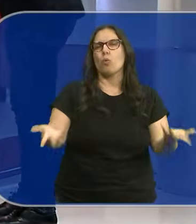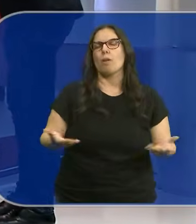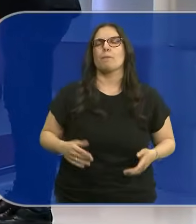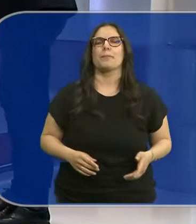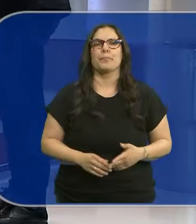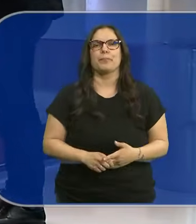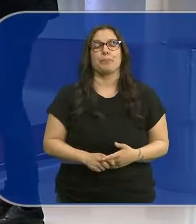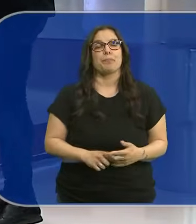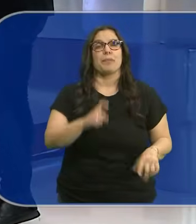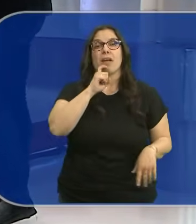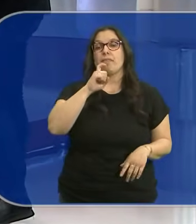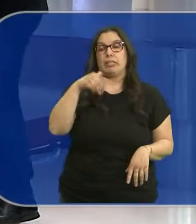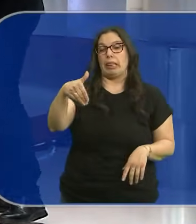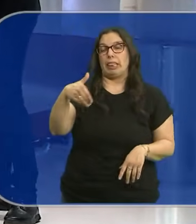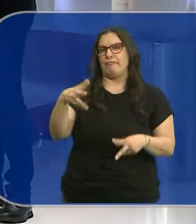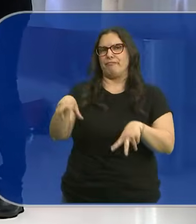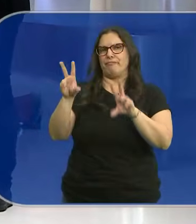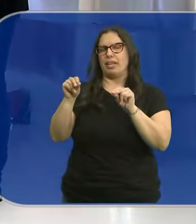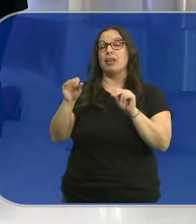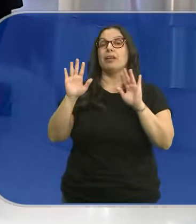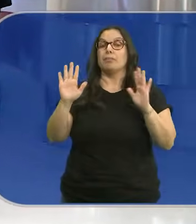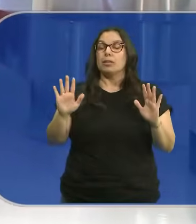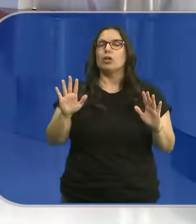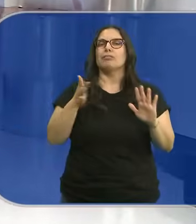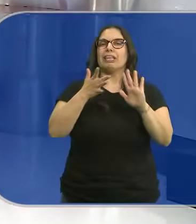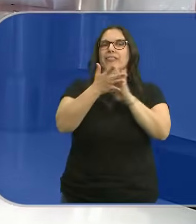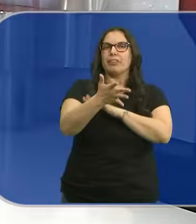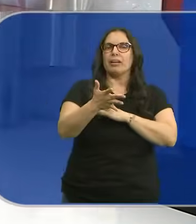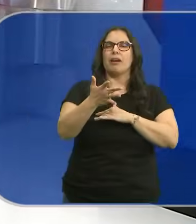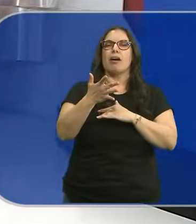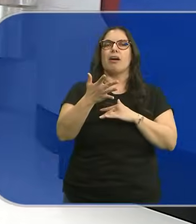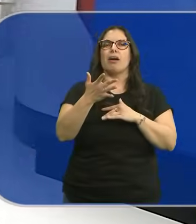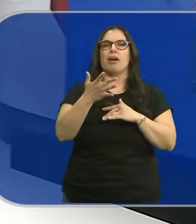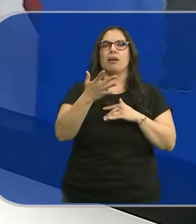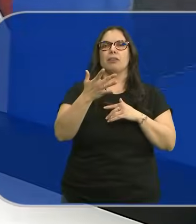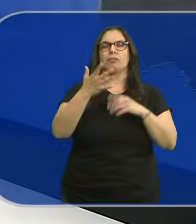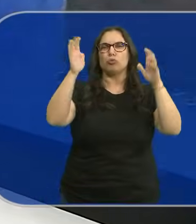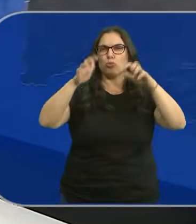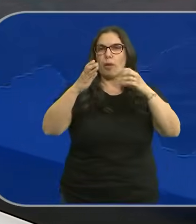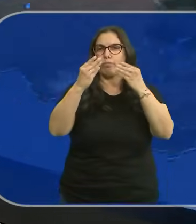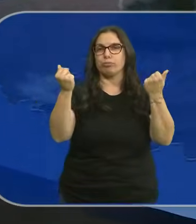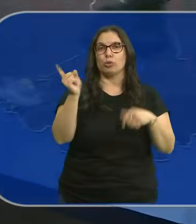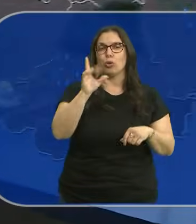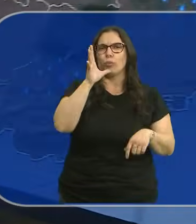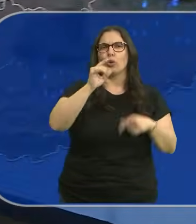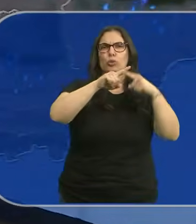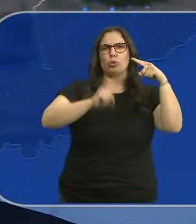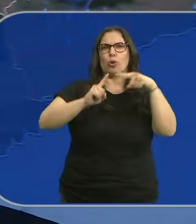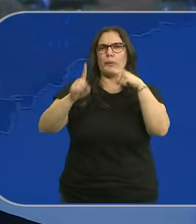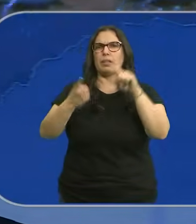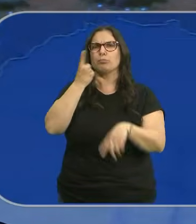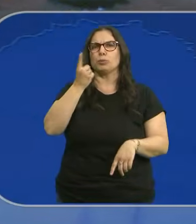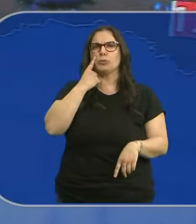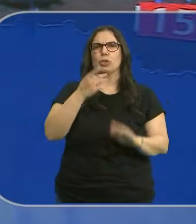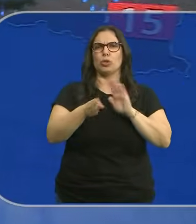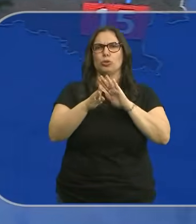espera, Sergio? Esos avisos van a terminar en apenas unos minutos, Antonio, pero eso no significa que vayan a desaparecer las precipitaciones, porque las tormentas seguirán siendo protagonistas